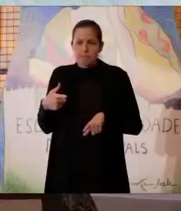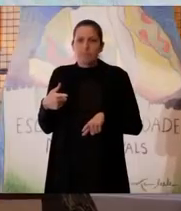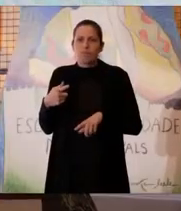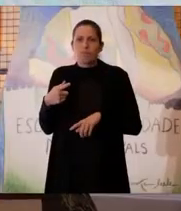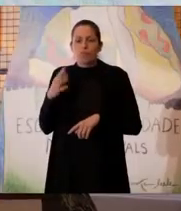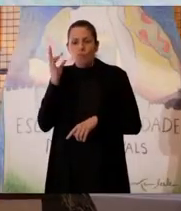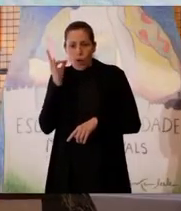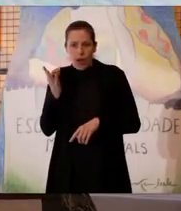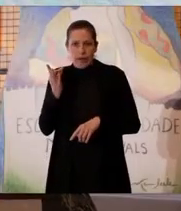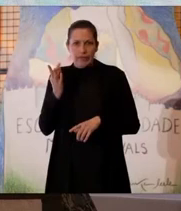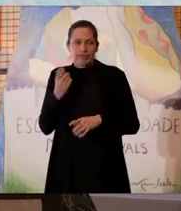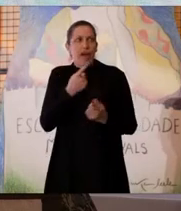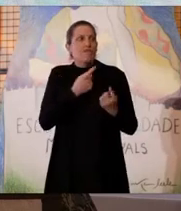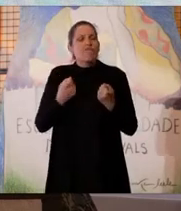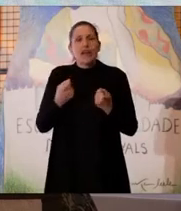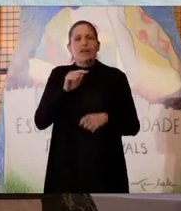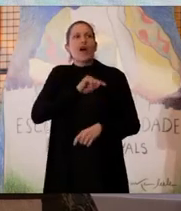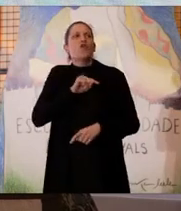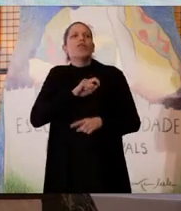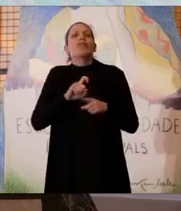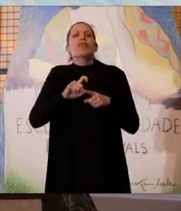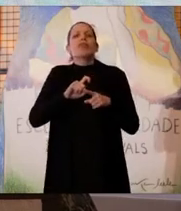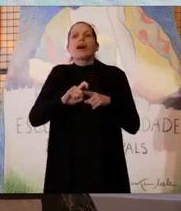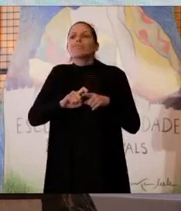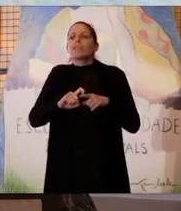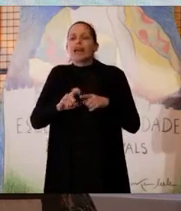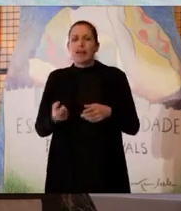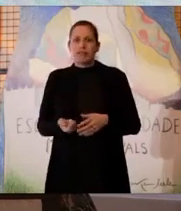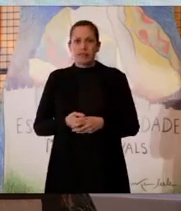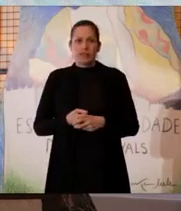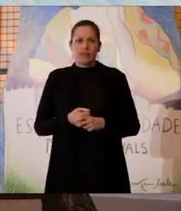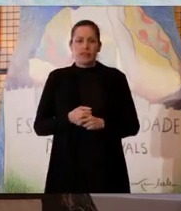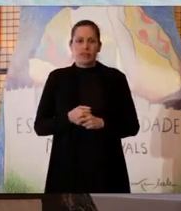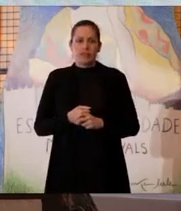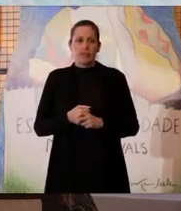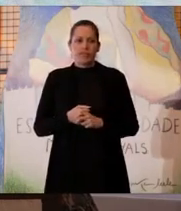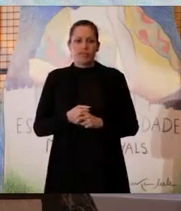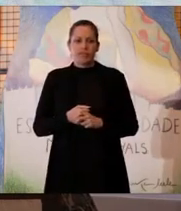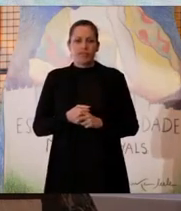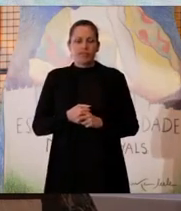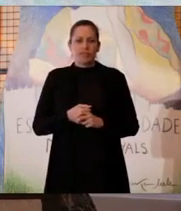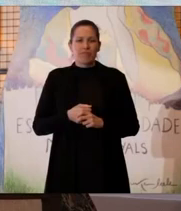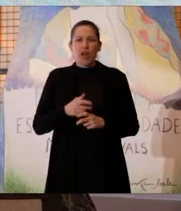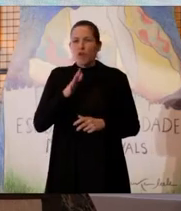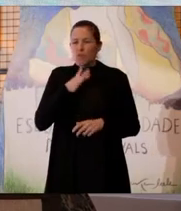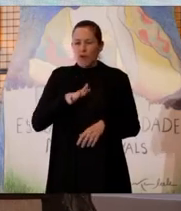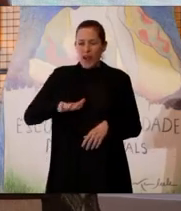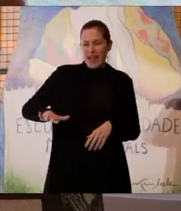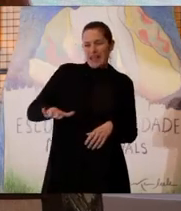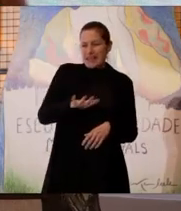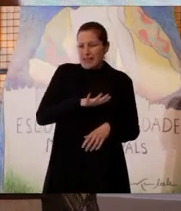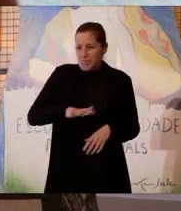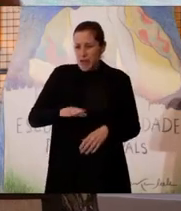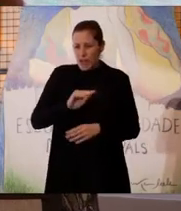sobre todo también de lo que significa no tanto sino también de lo que significaba ese espacio es decir ese espacio de